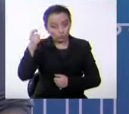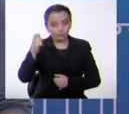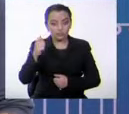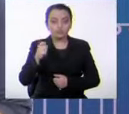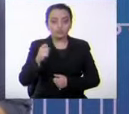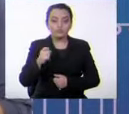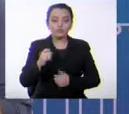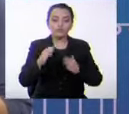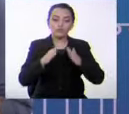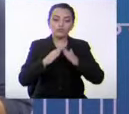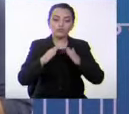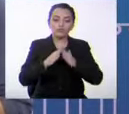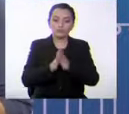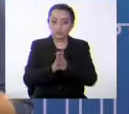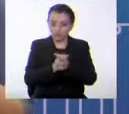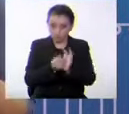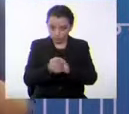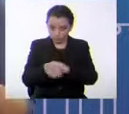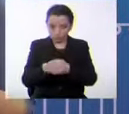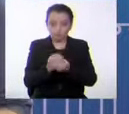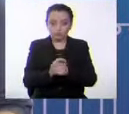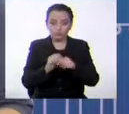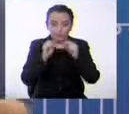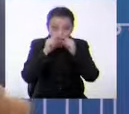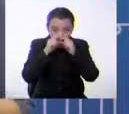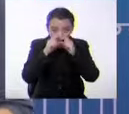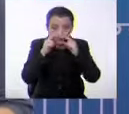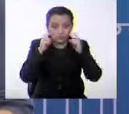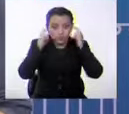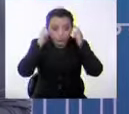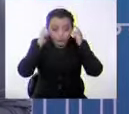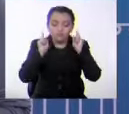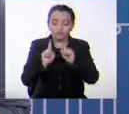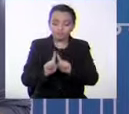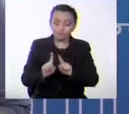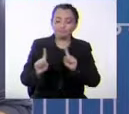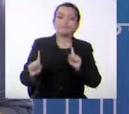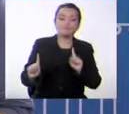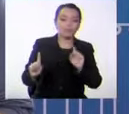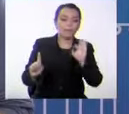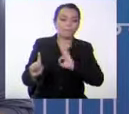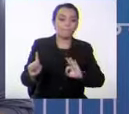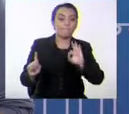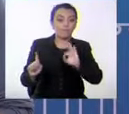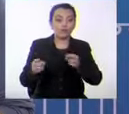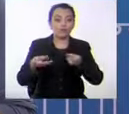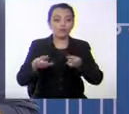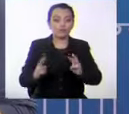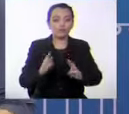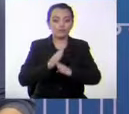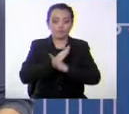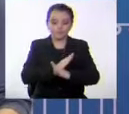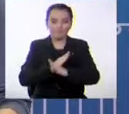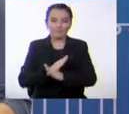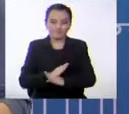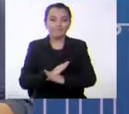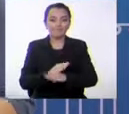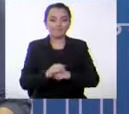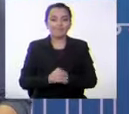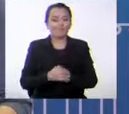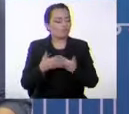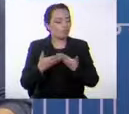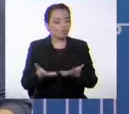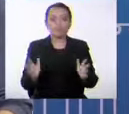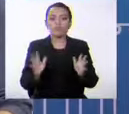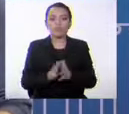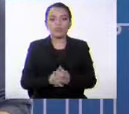y ha regresado, siempre el lavado de manos, el uso de mascarilla y la distancia van a ser la mejor herramienta para prevenir cualquier cosa. Pero para no